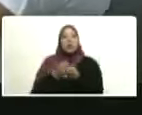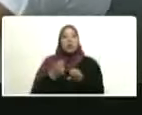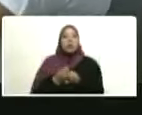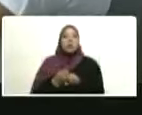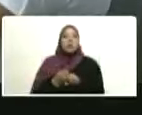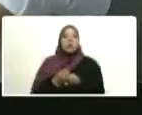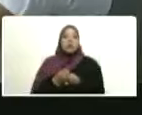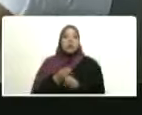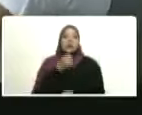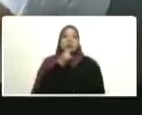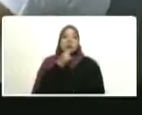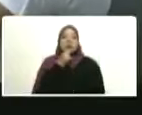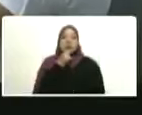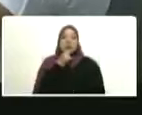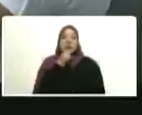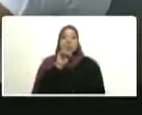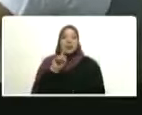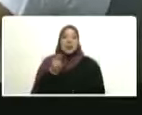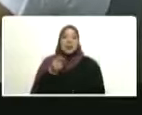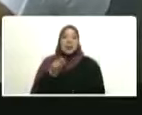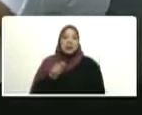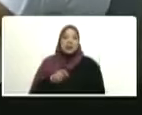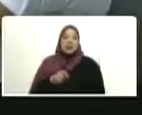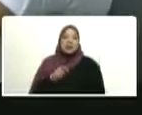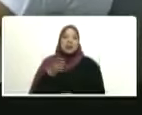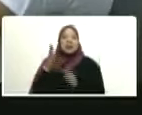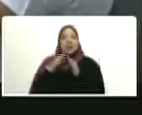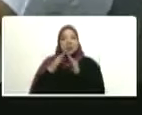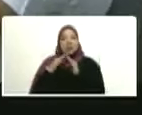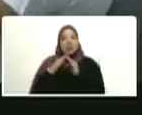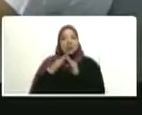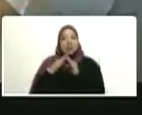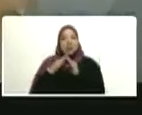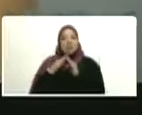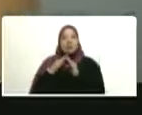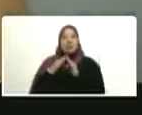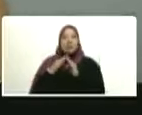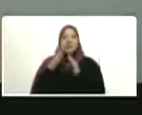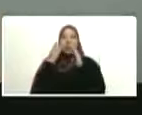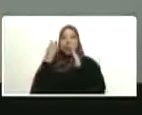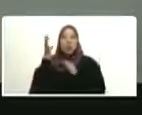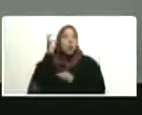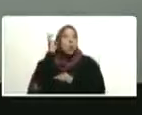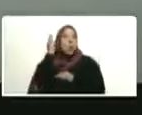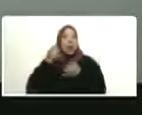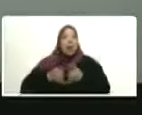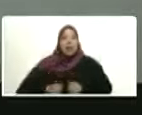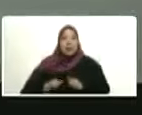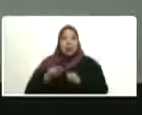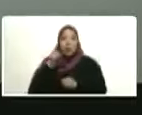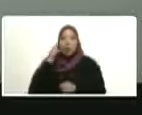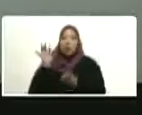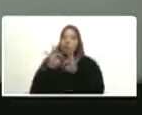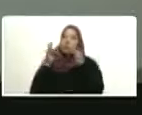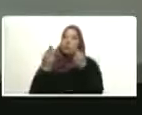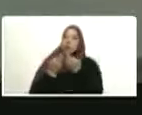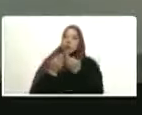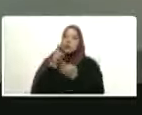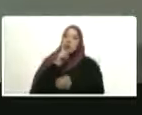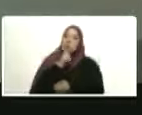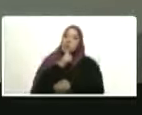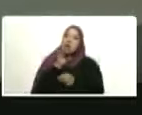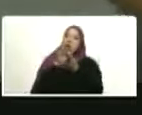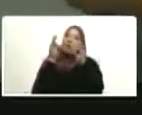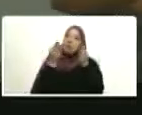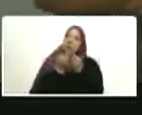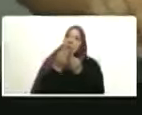entregarle aquí esta llave del hogar y que lo reciba Wesley y lo reciba Nilcar, bueno, a nombre de la familia